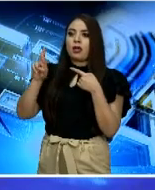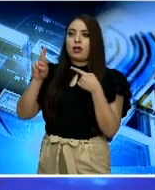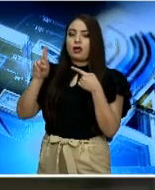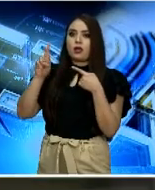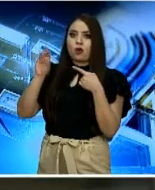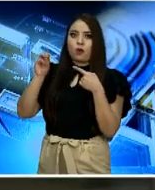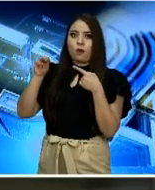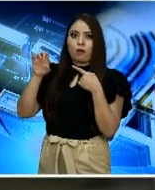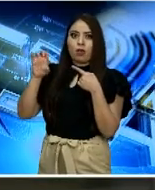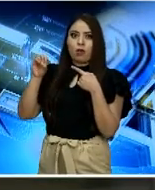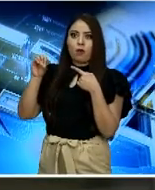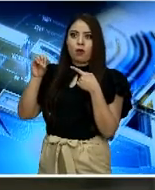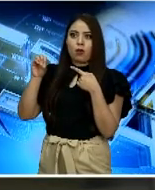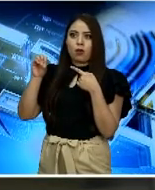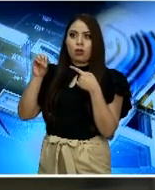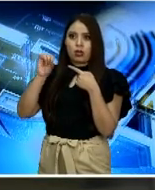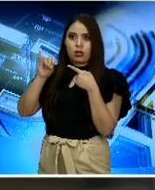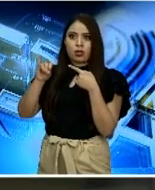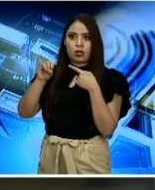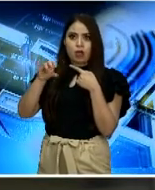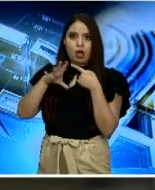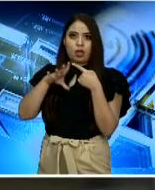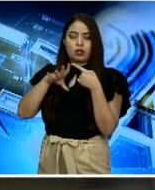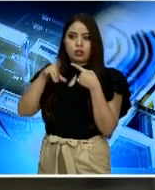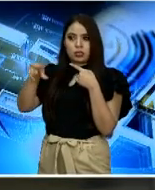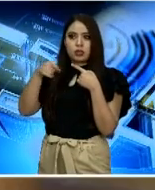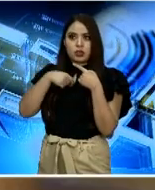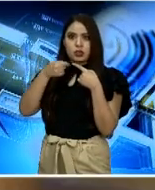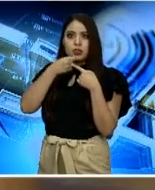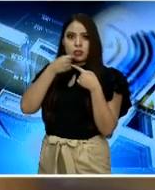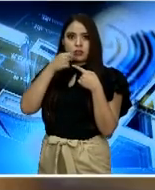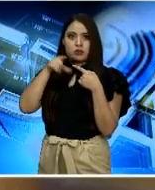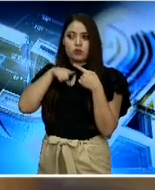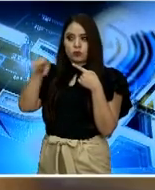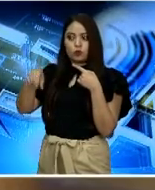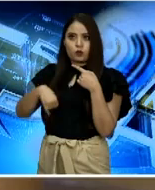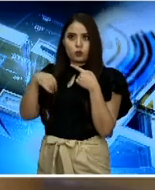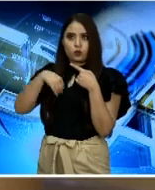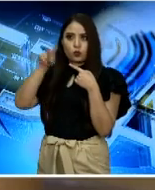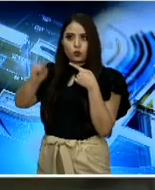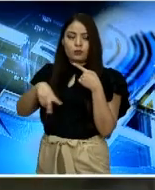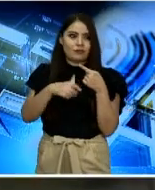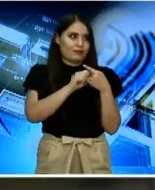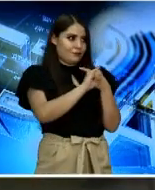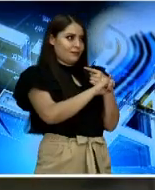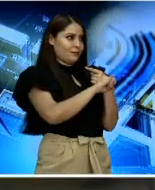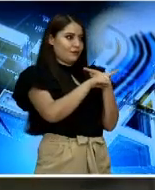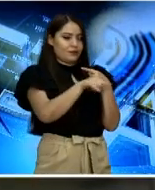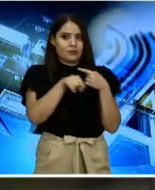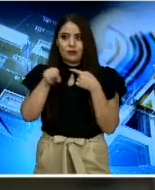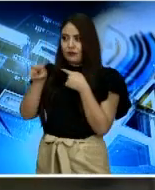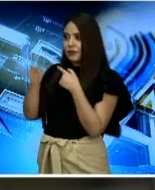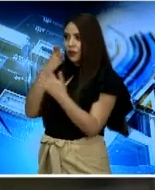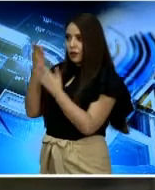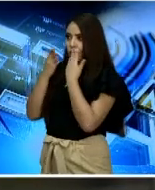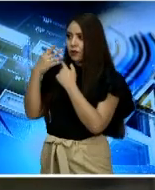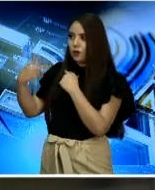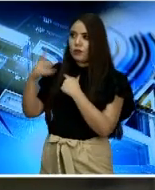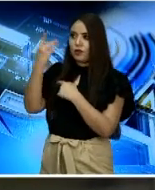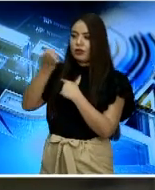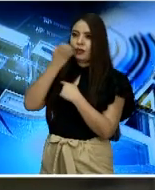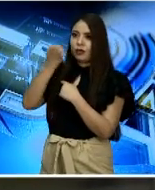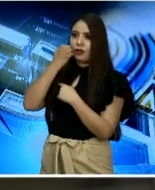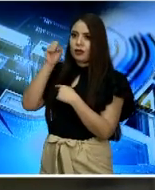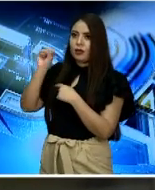¿Sí lo puedo ir a ver a casa y existe el niño de 6 años que está ahí en casa? Sí. ¿Estudia en la escuela Lucía A.